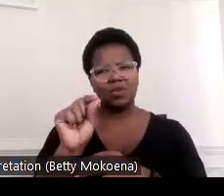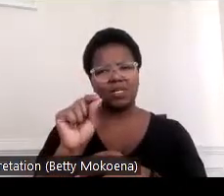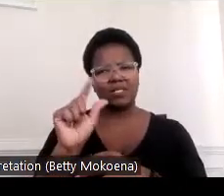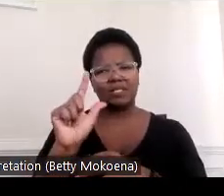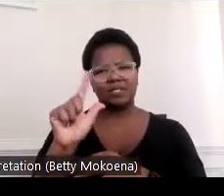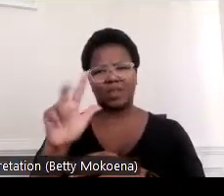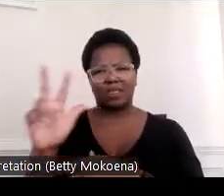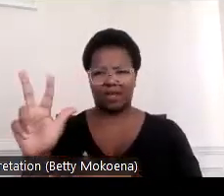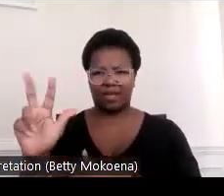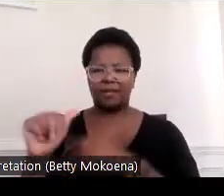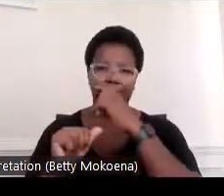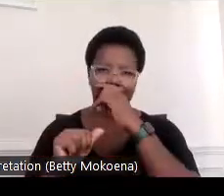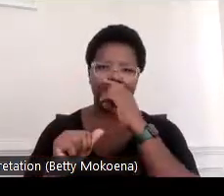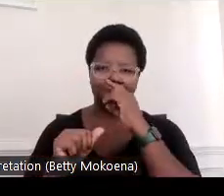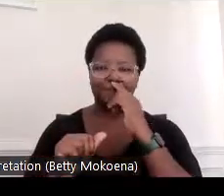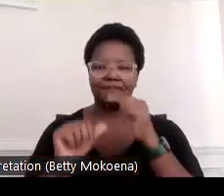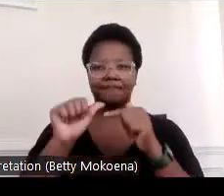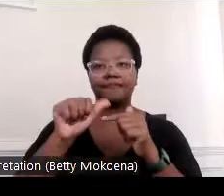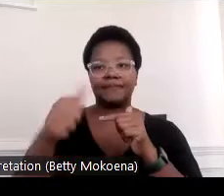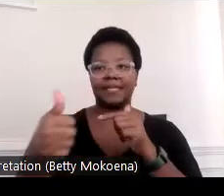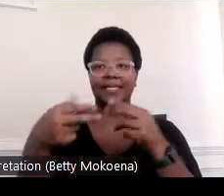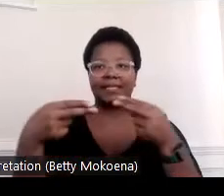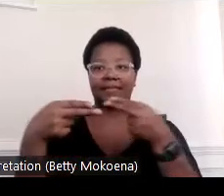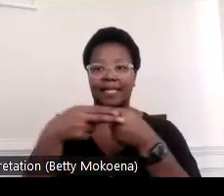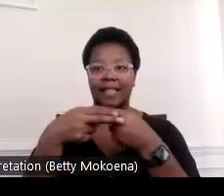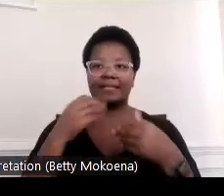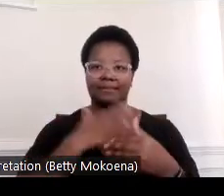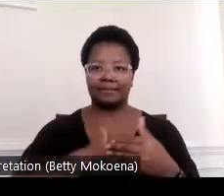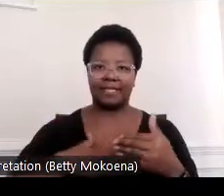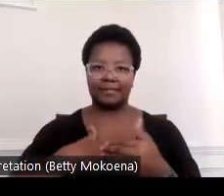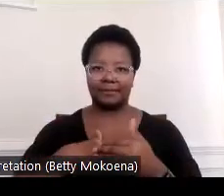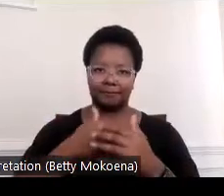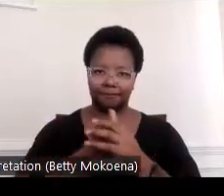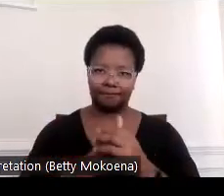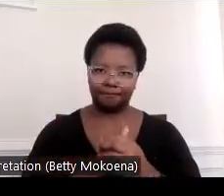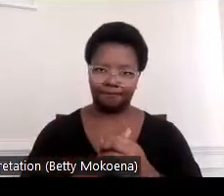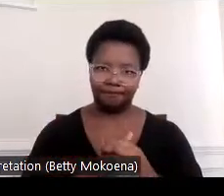2023 la próxima diapositiva por favor